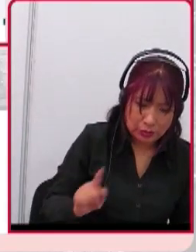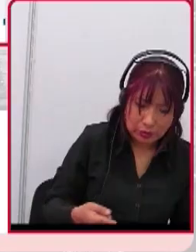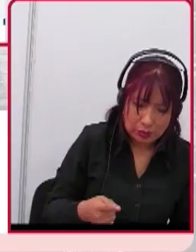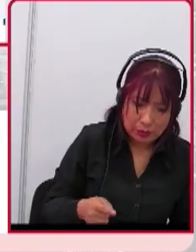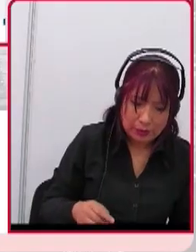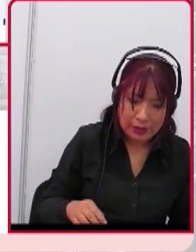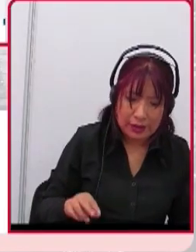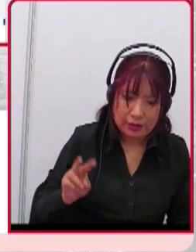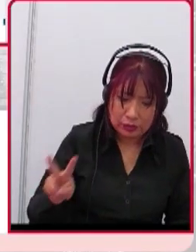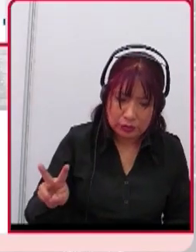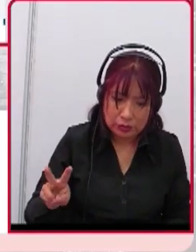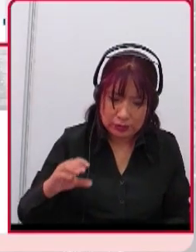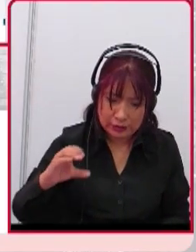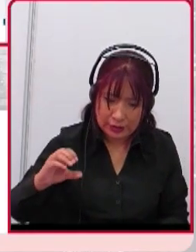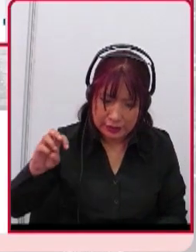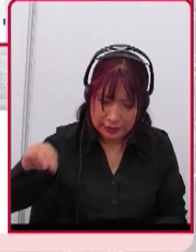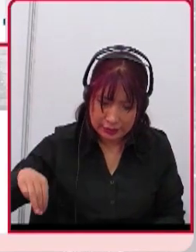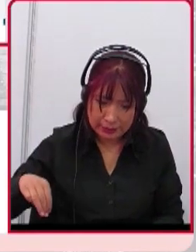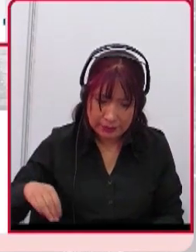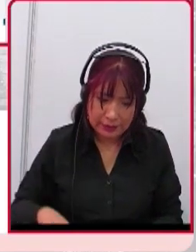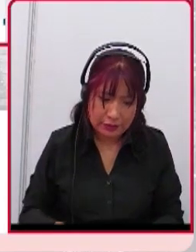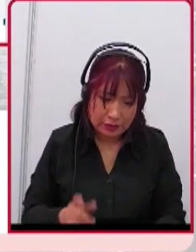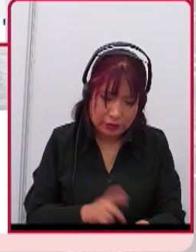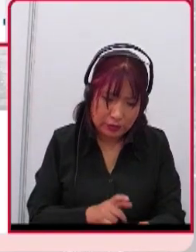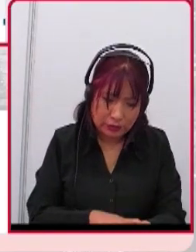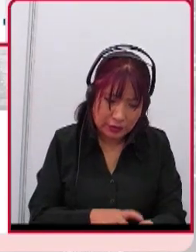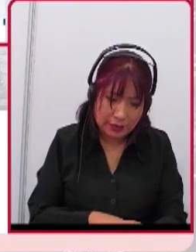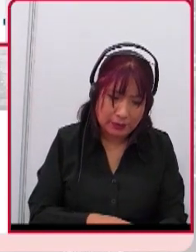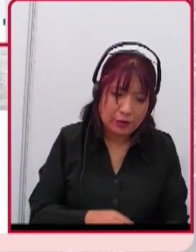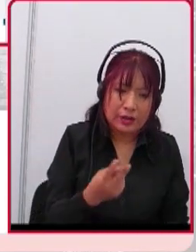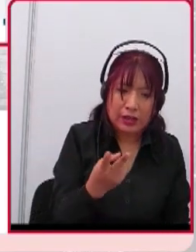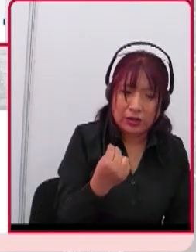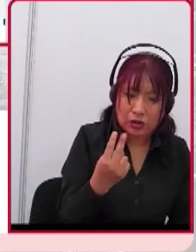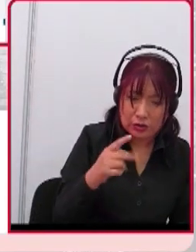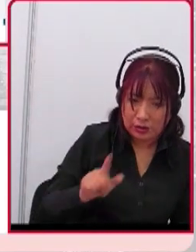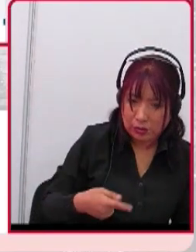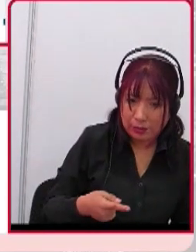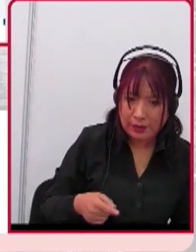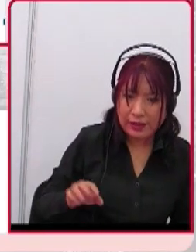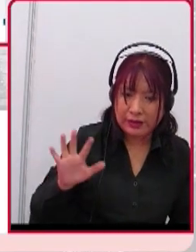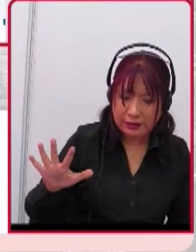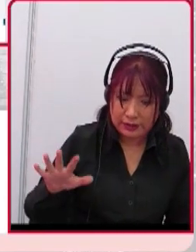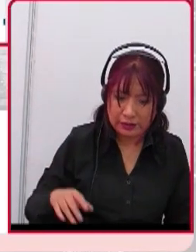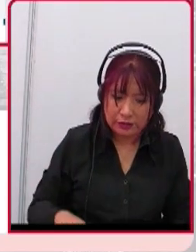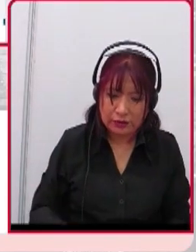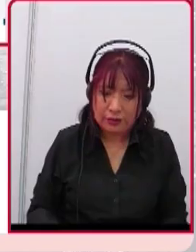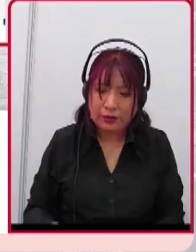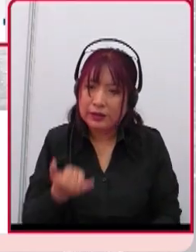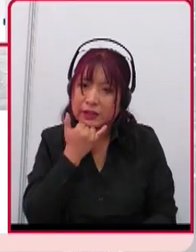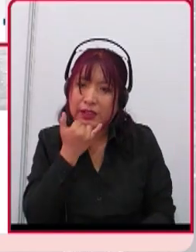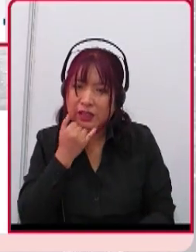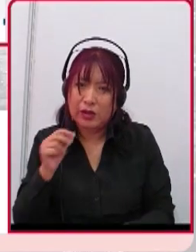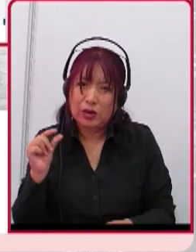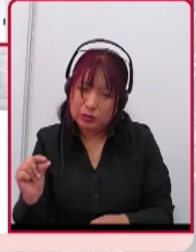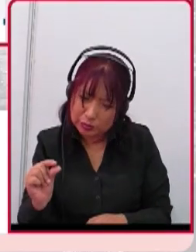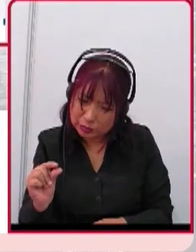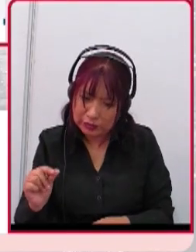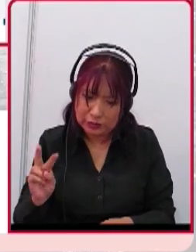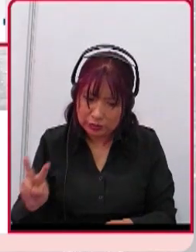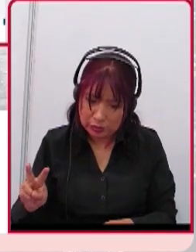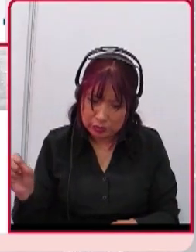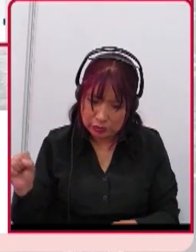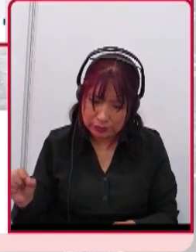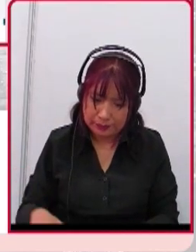de centímetros y un tiempo de muestreo de 12.5 y en tema de segundos. Antes de pasar a la